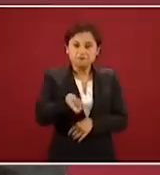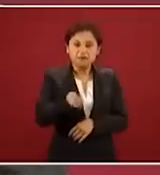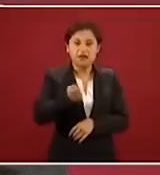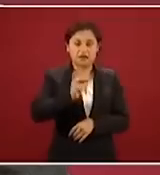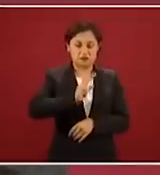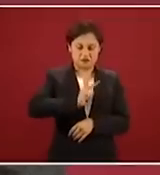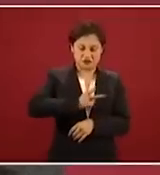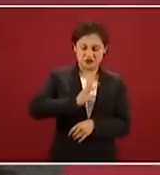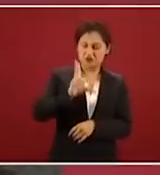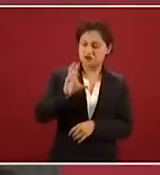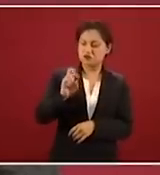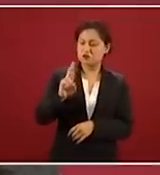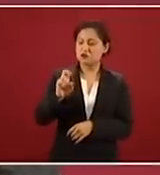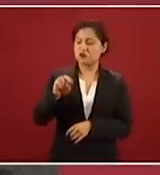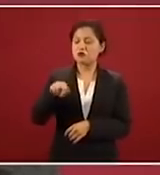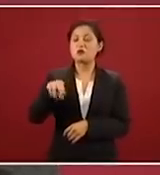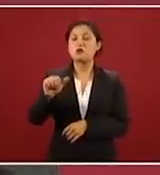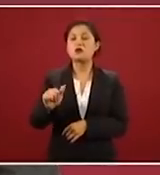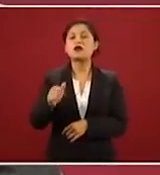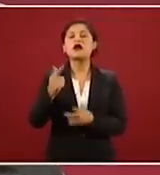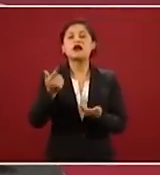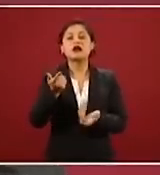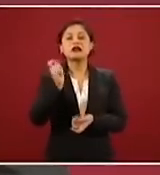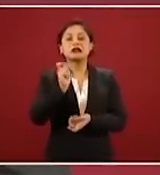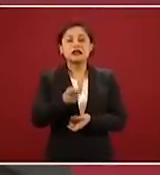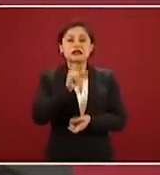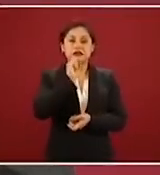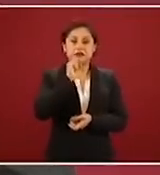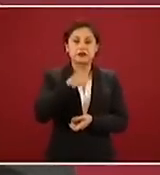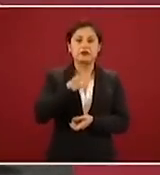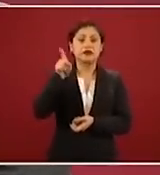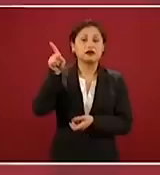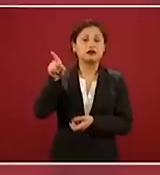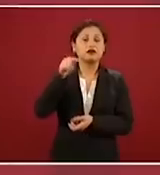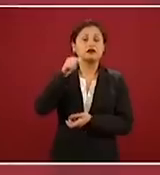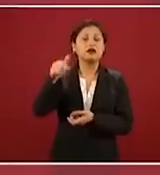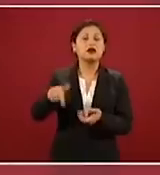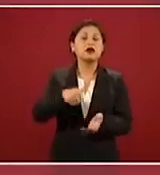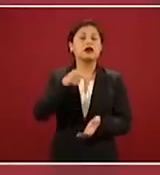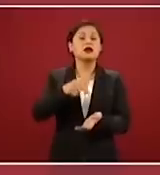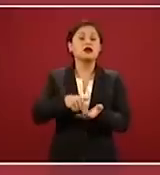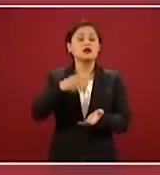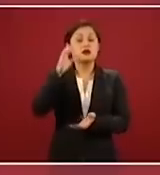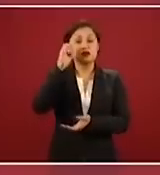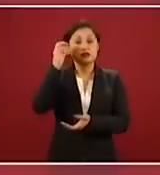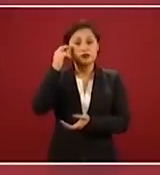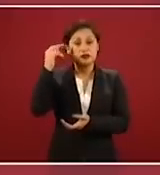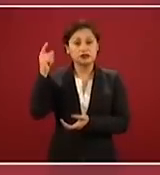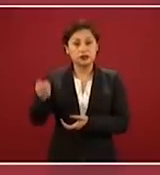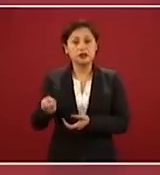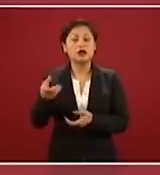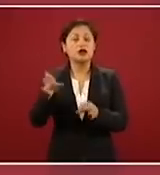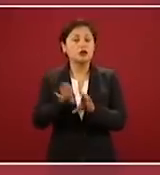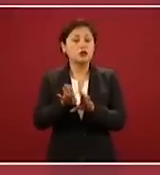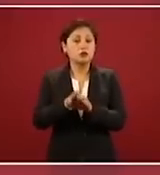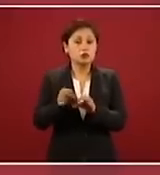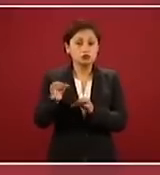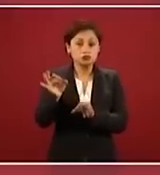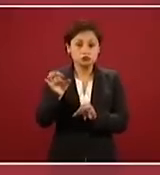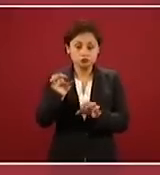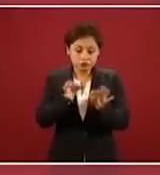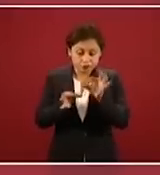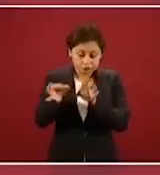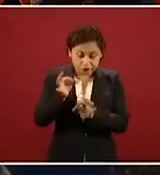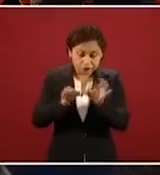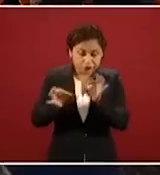el impacto que tiene, la peligrosidad, o sea, con relación a la influenza, con relación a otras enfermedades,